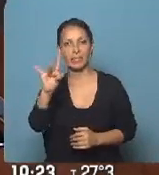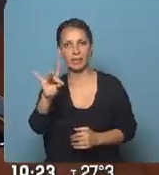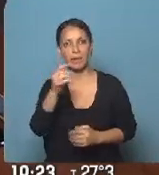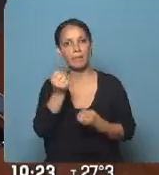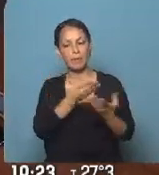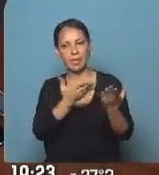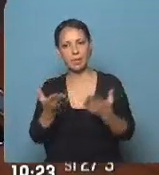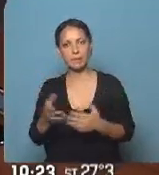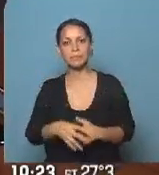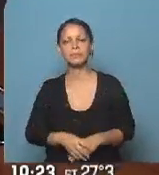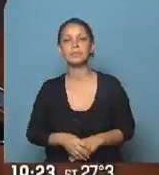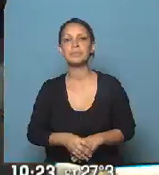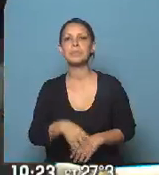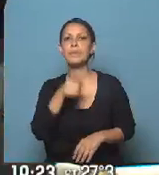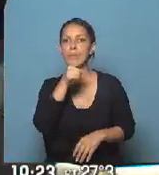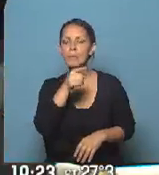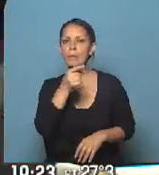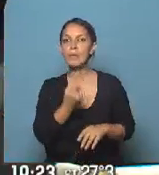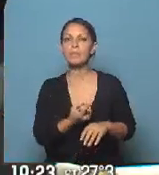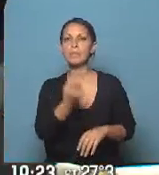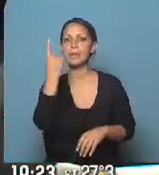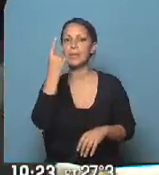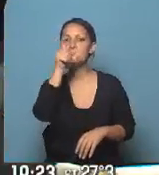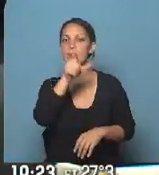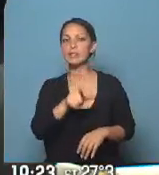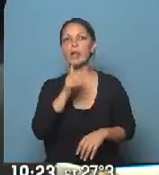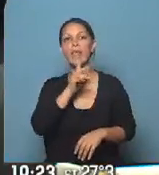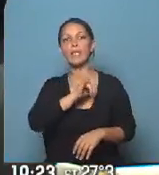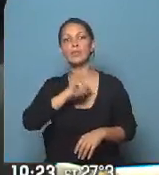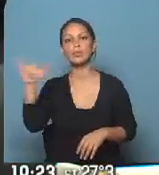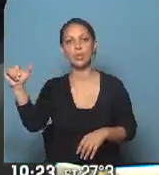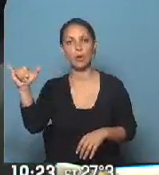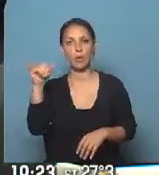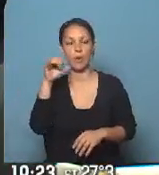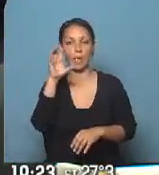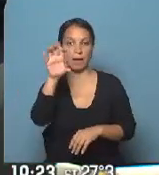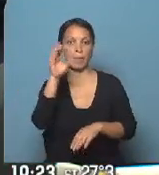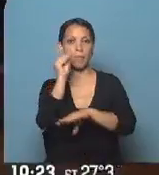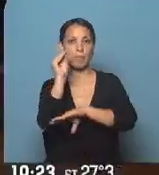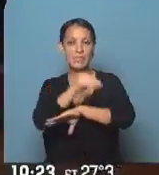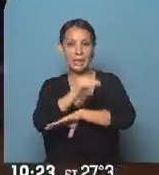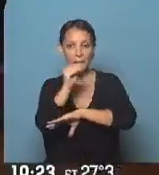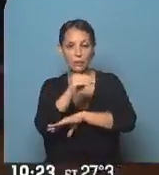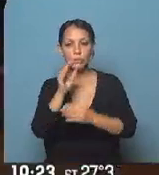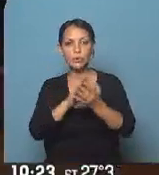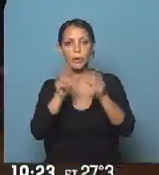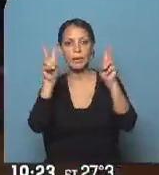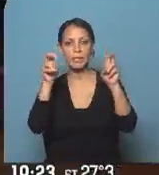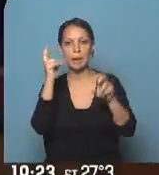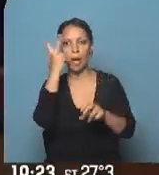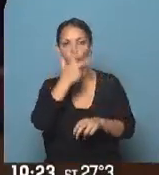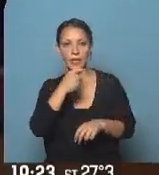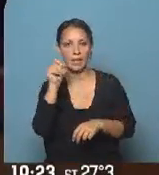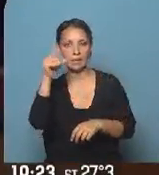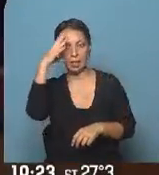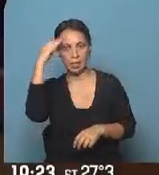doctor. ¿Qué tal? Gracias. ¿Usted es uno de los primeros denunciantes en Santa Cruz de la cuestión vinculada con los hoteles de los Kirchner? Sí, claro. Cuando